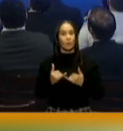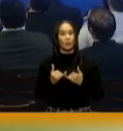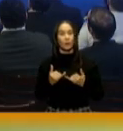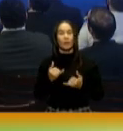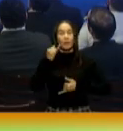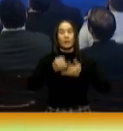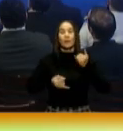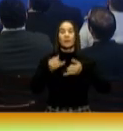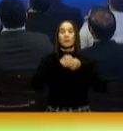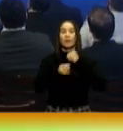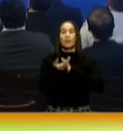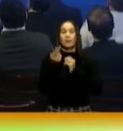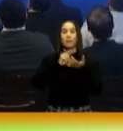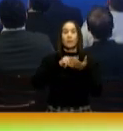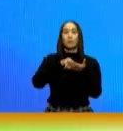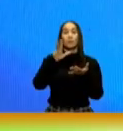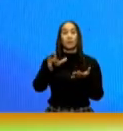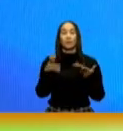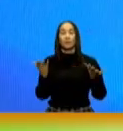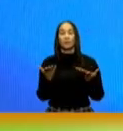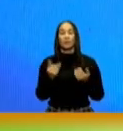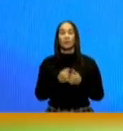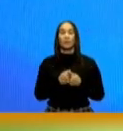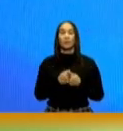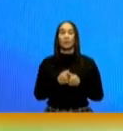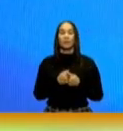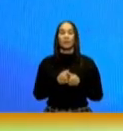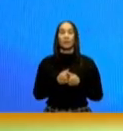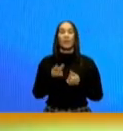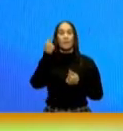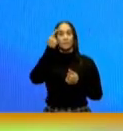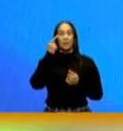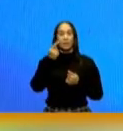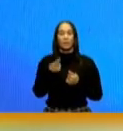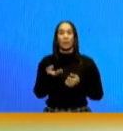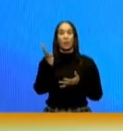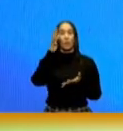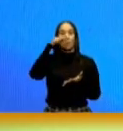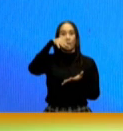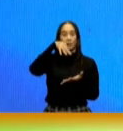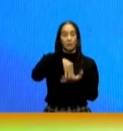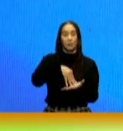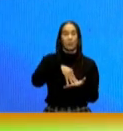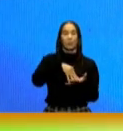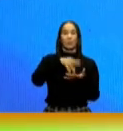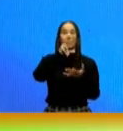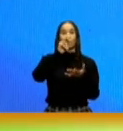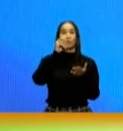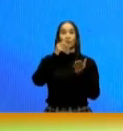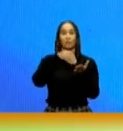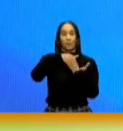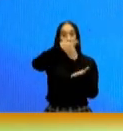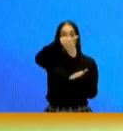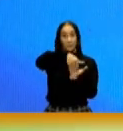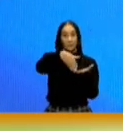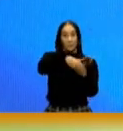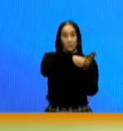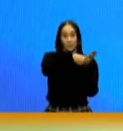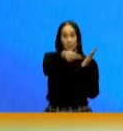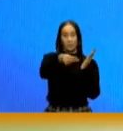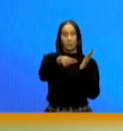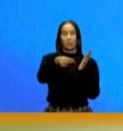como tal g7 g7 Sí r2 bueno fue que fue bajando